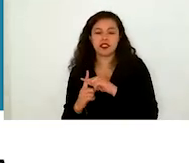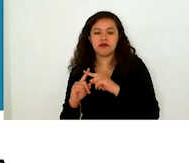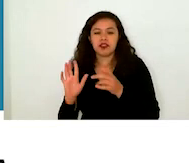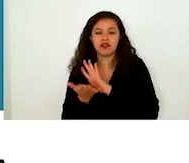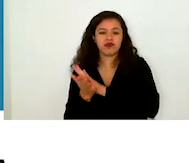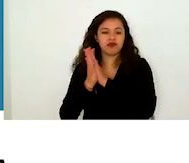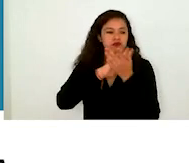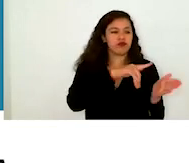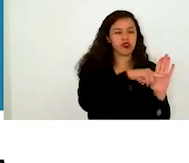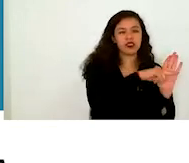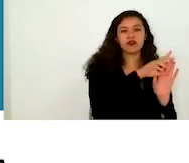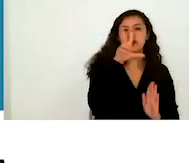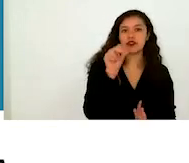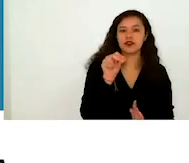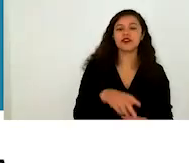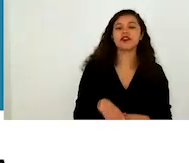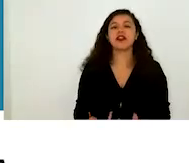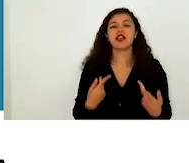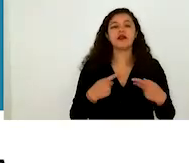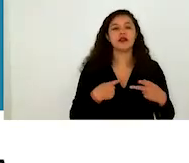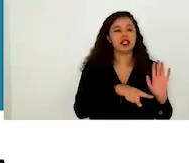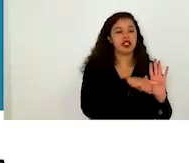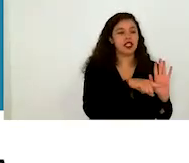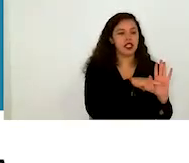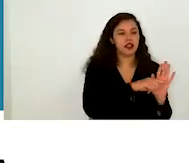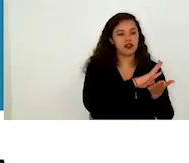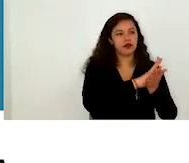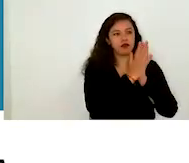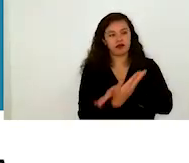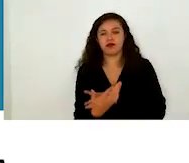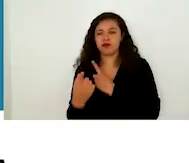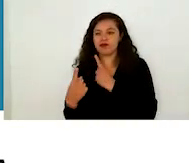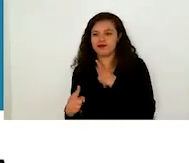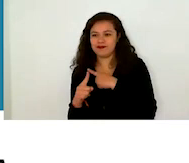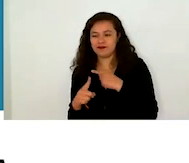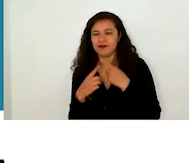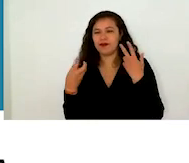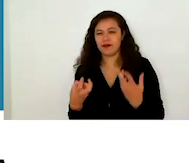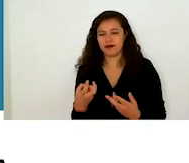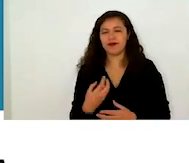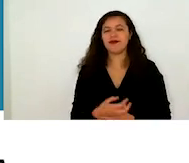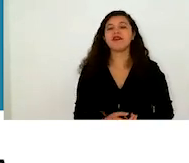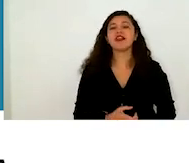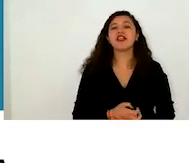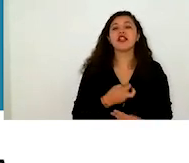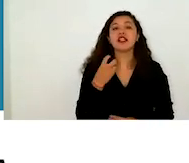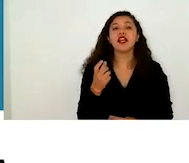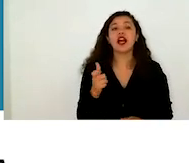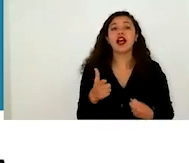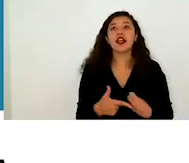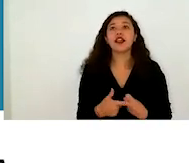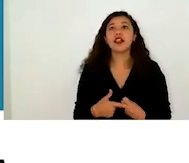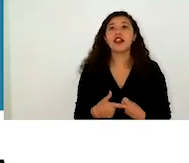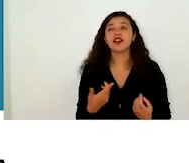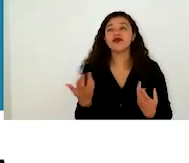pensamientos negativos que los negativos no me las invadan de pero este súper este es algo que es muy